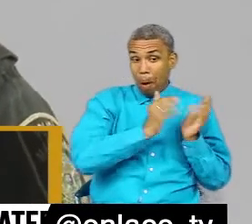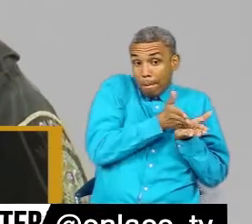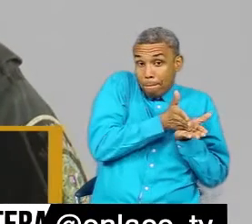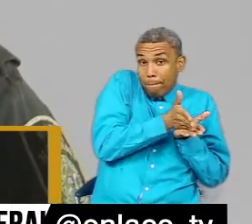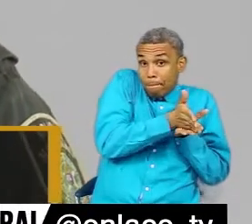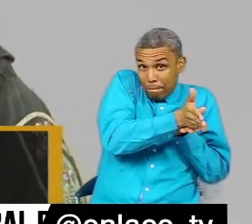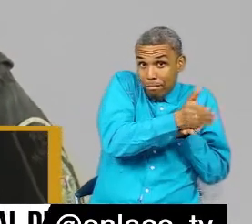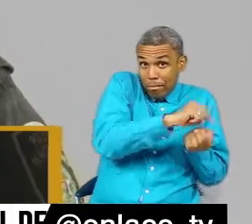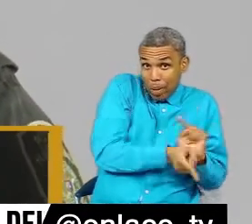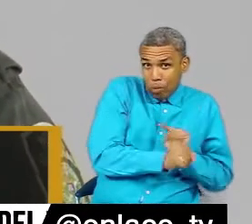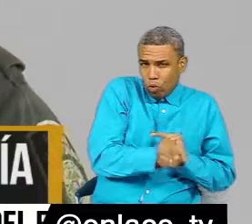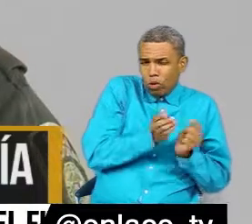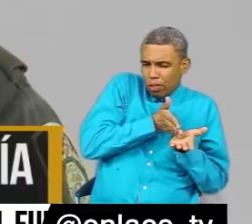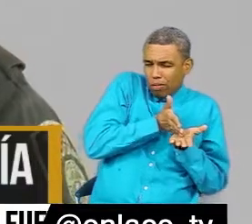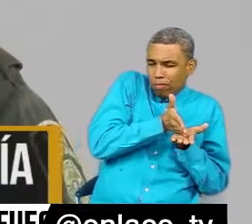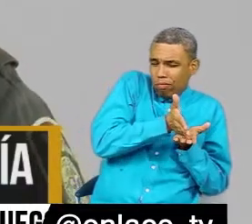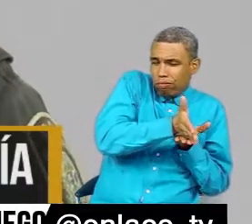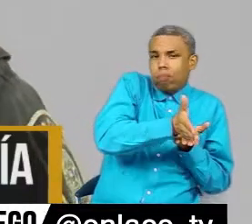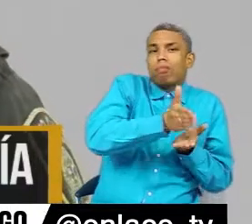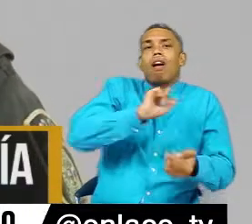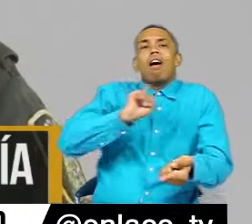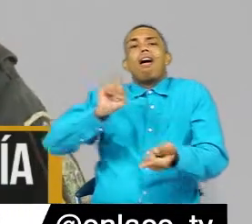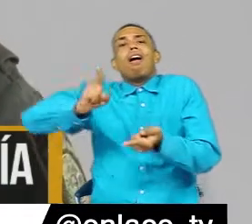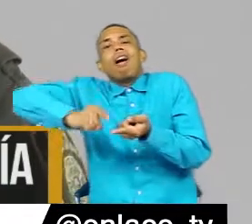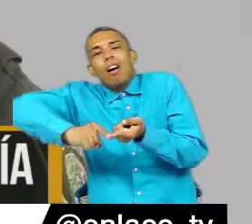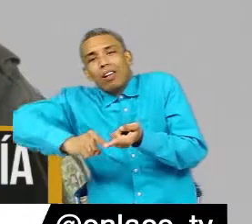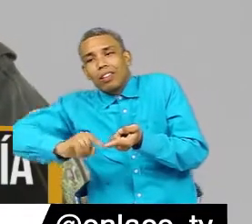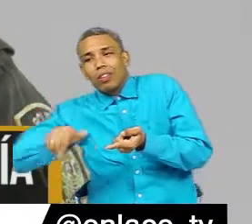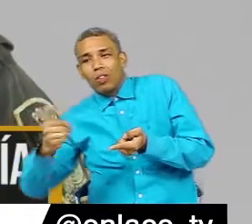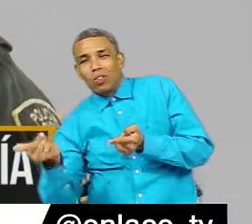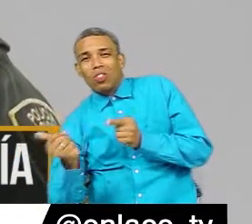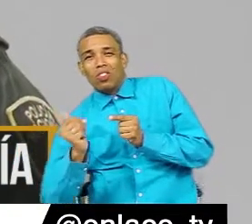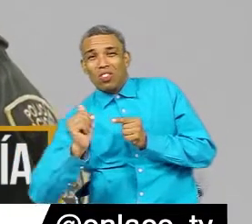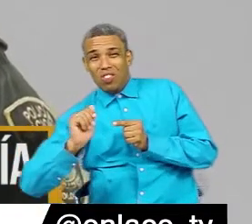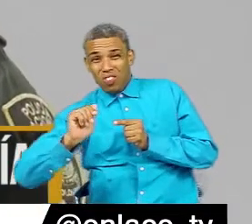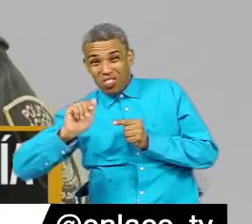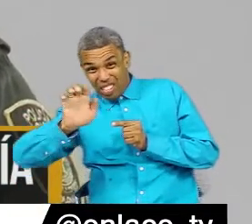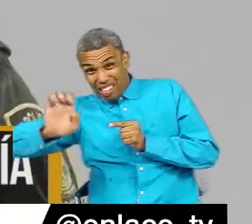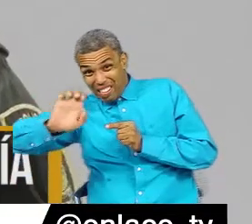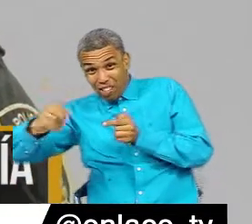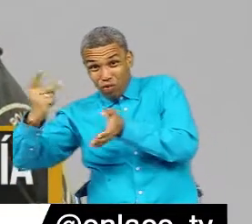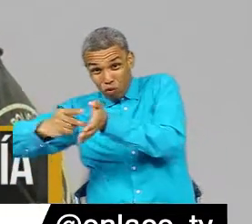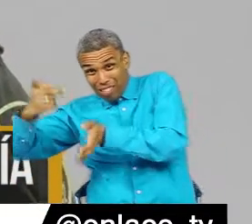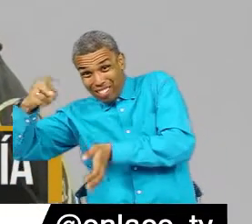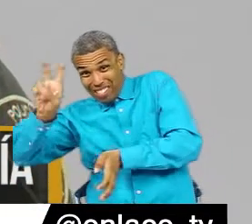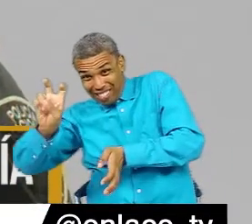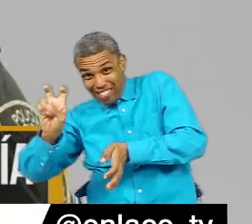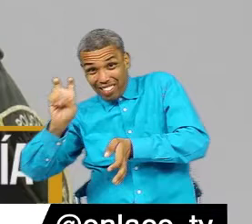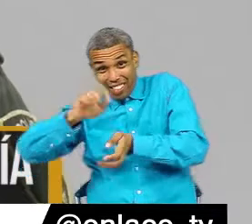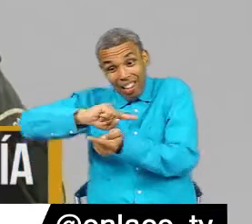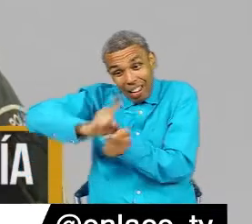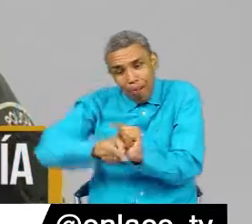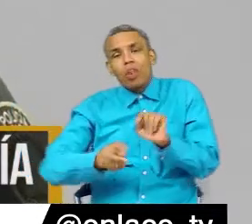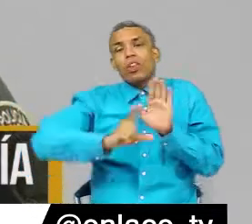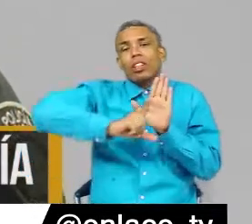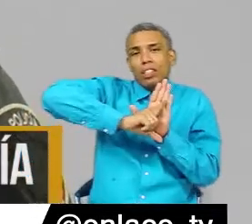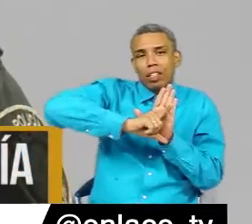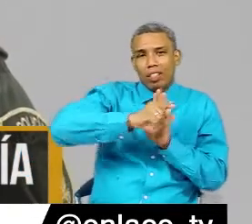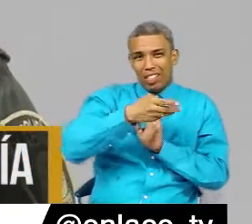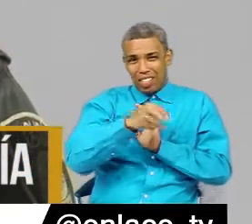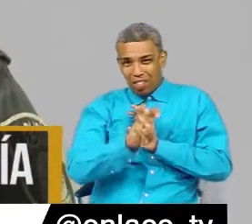en la actualidad y que está vigente hasta que entre en vigencia el 29 de enero de 2017, la ley 1801